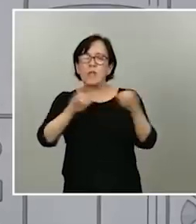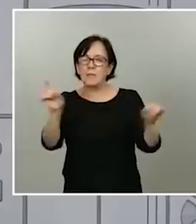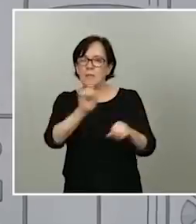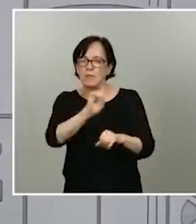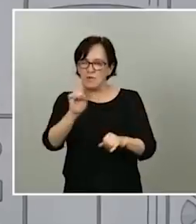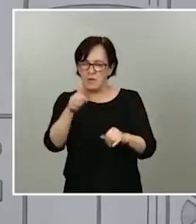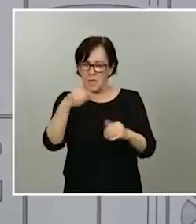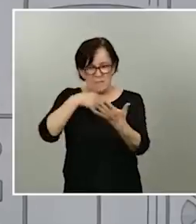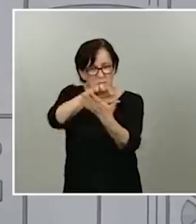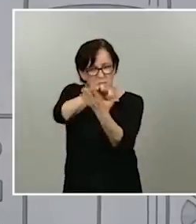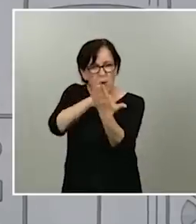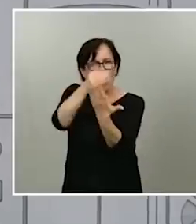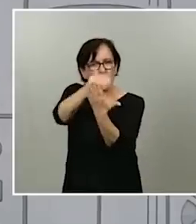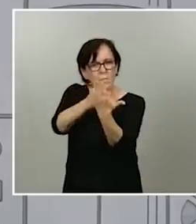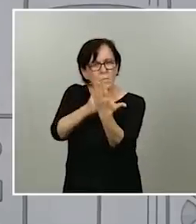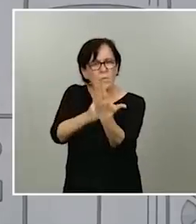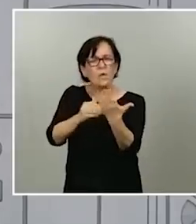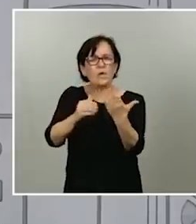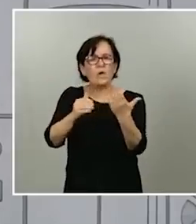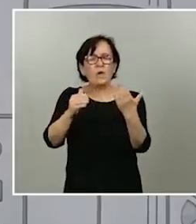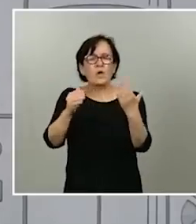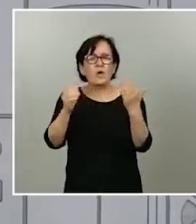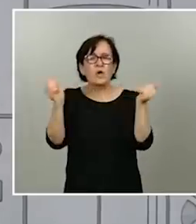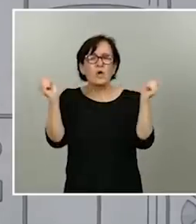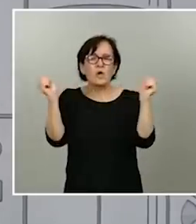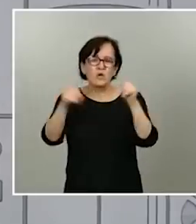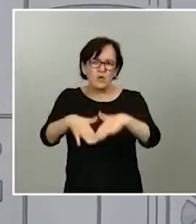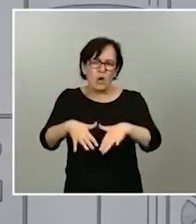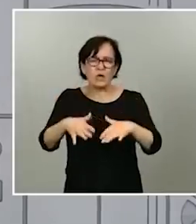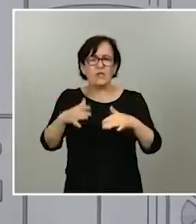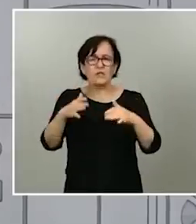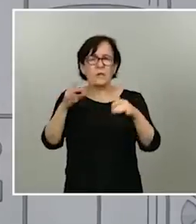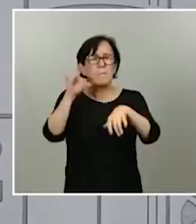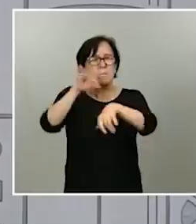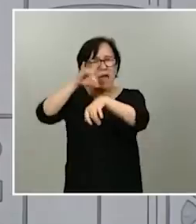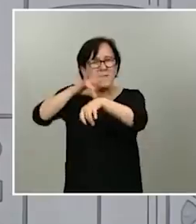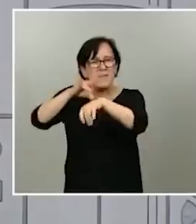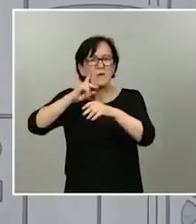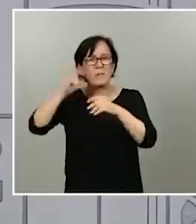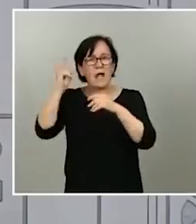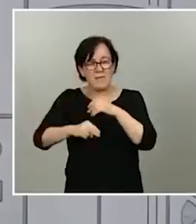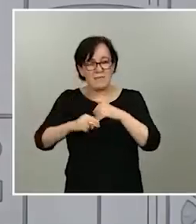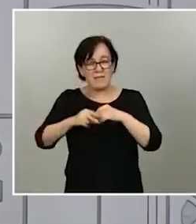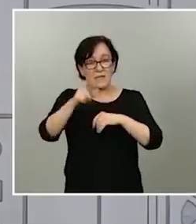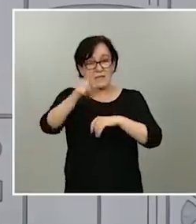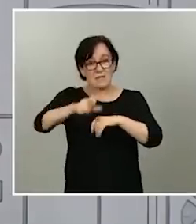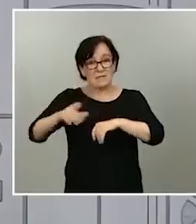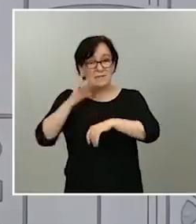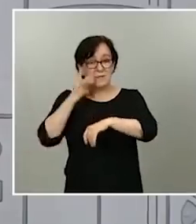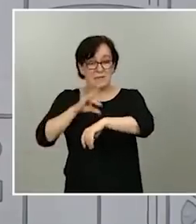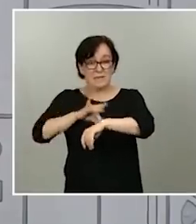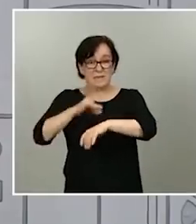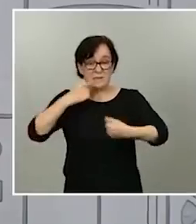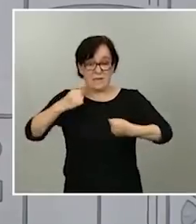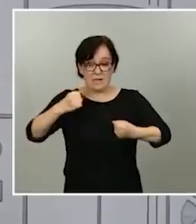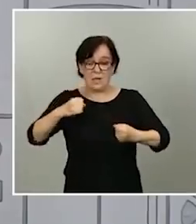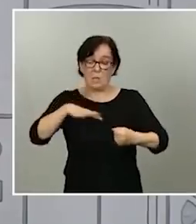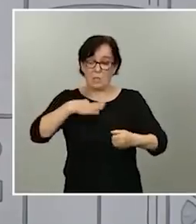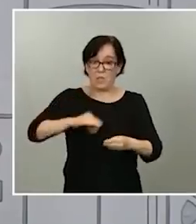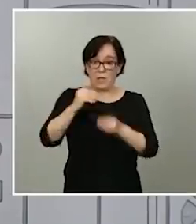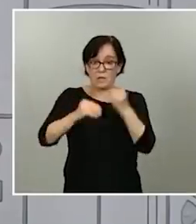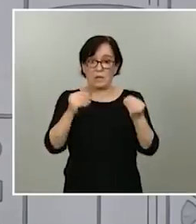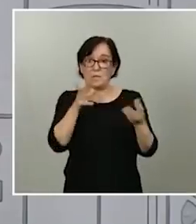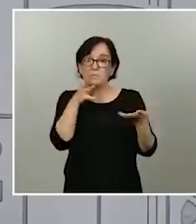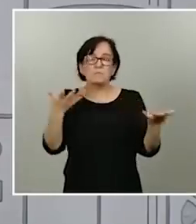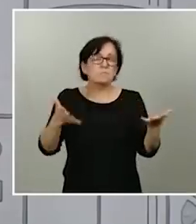eran pensionistas. Si dividimos esto, por tanto, la cifra de 79.000 por 0